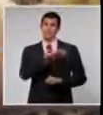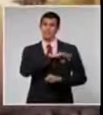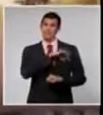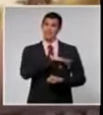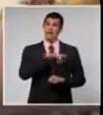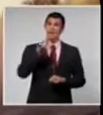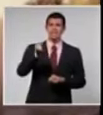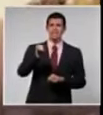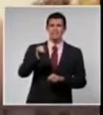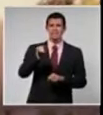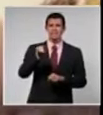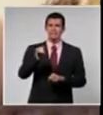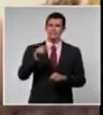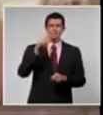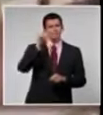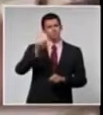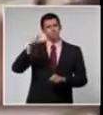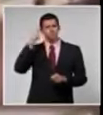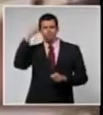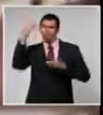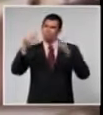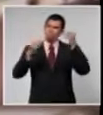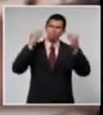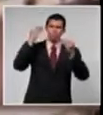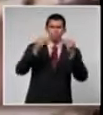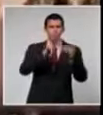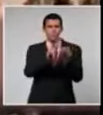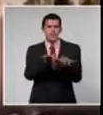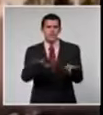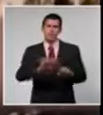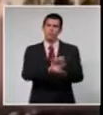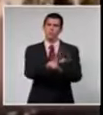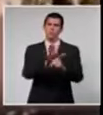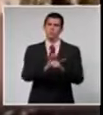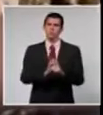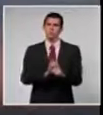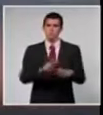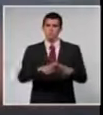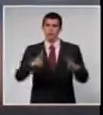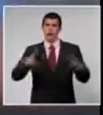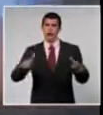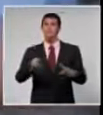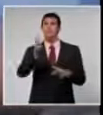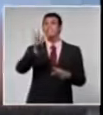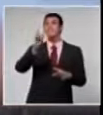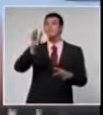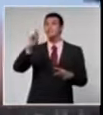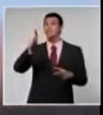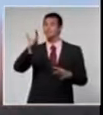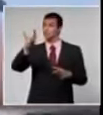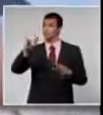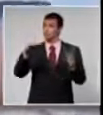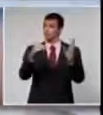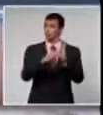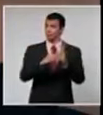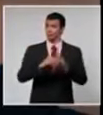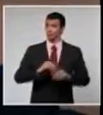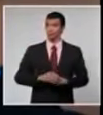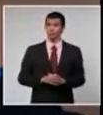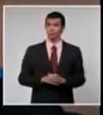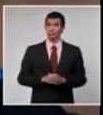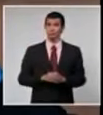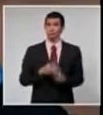esos desafíos. Los contagiados por coronavirus en Chile superan los 319.000 y más de 7.000 han perdido la vida